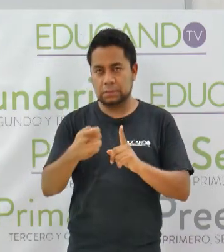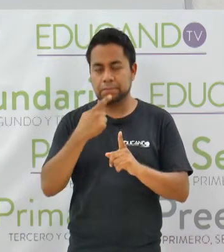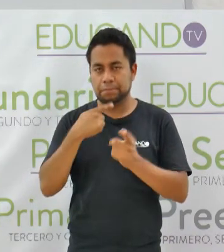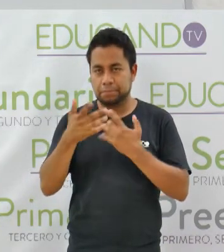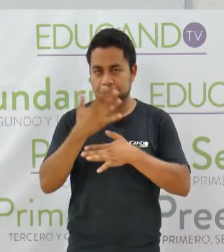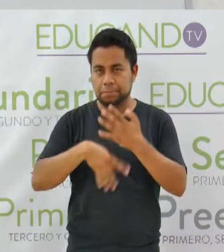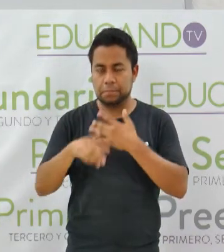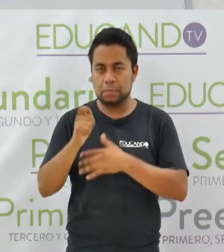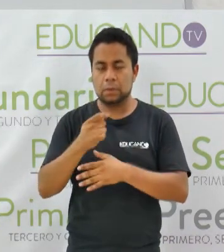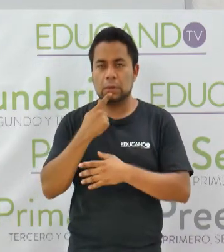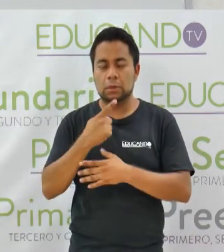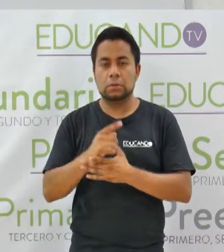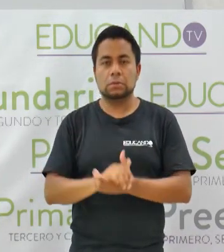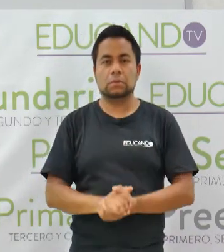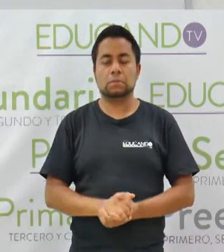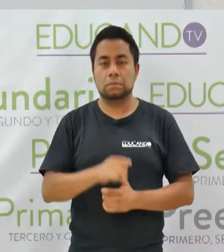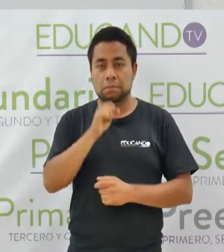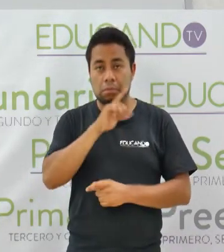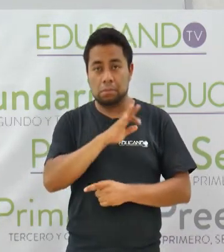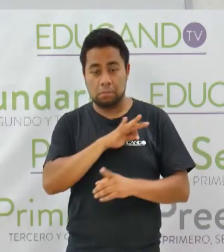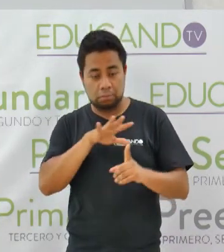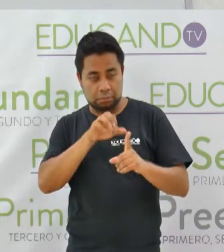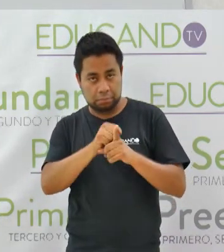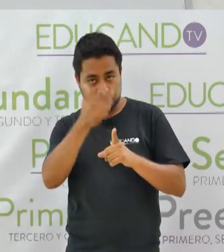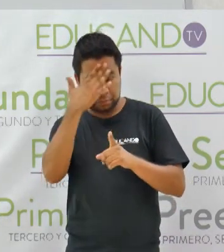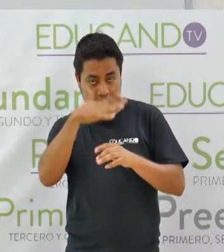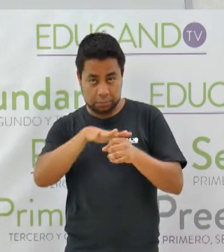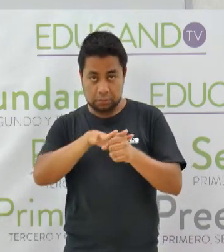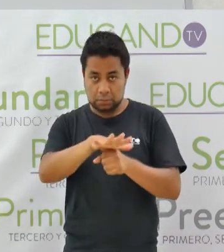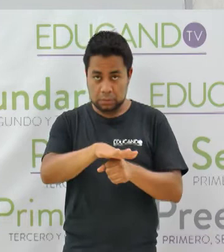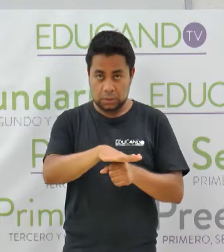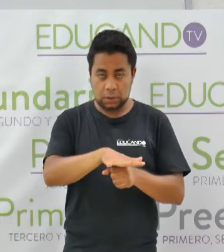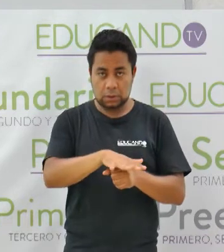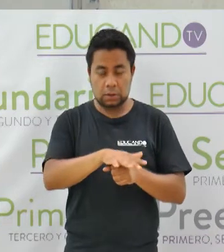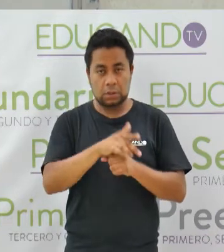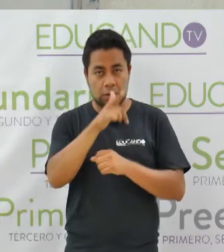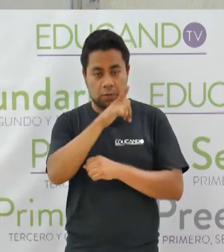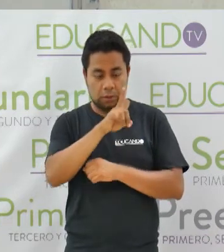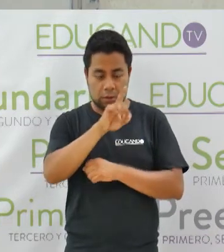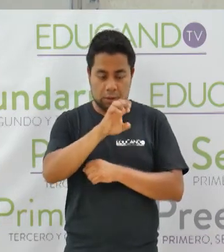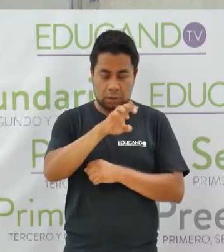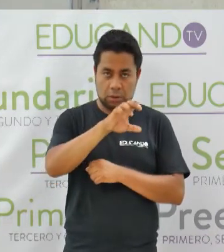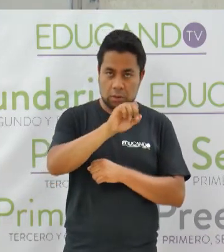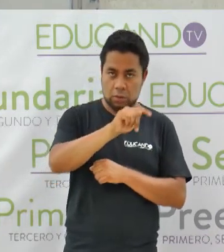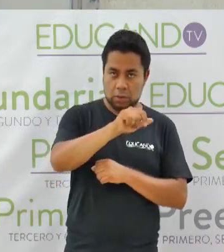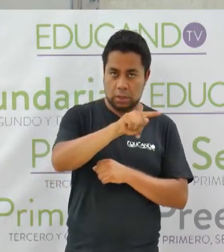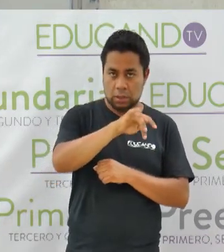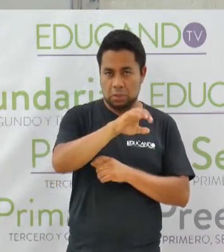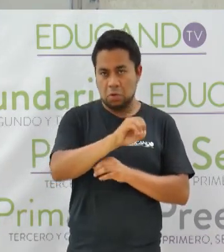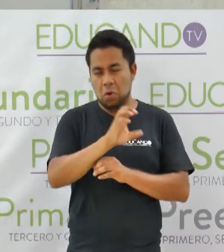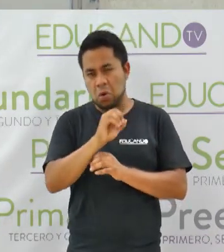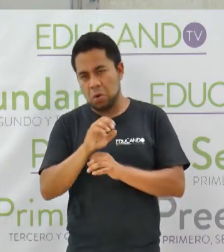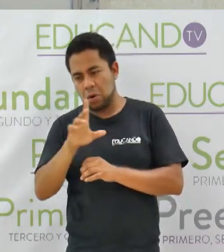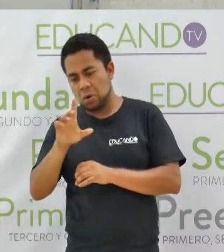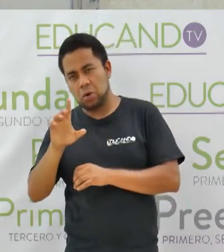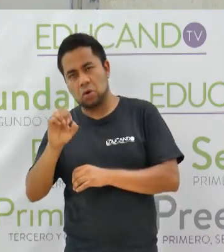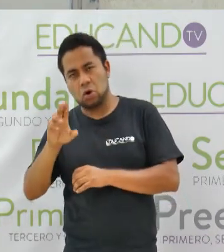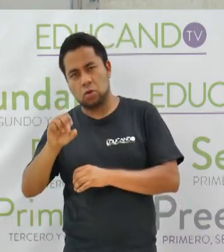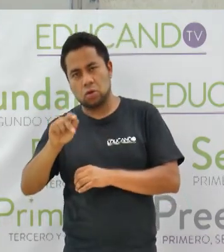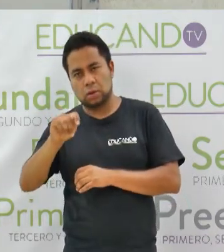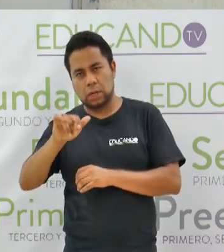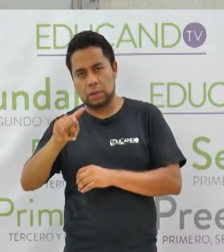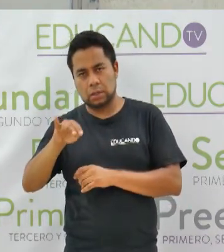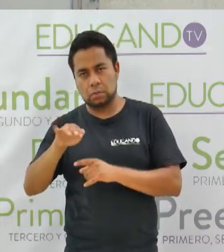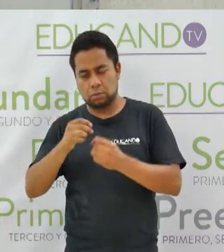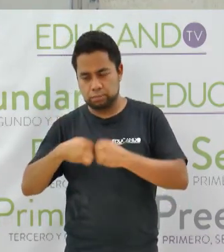la de abajo que nos va a permitir también hacer referencia si es lenguaje denotativo o lenguaje connotativo. La tenemos ahora